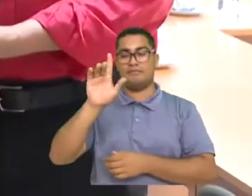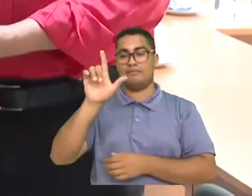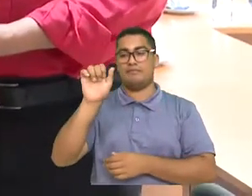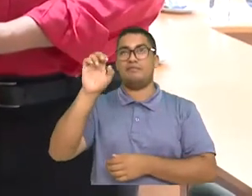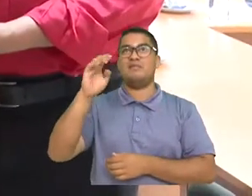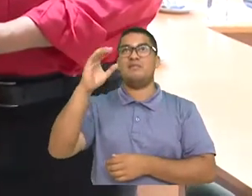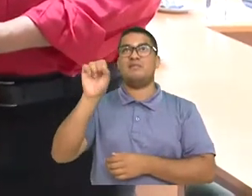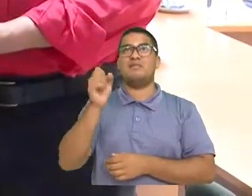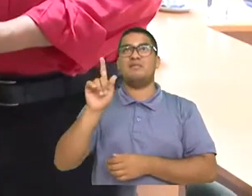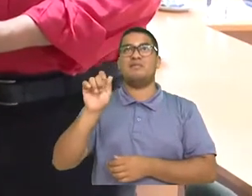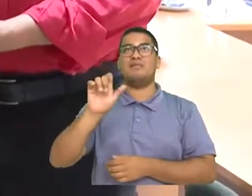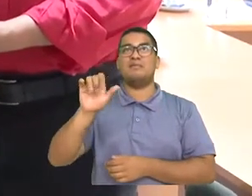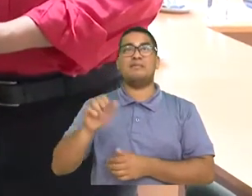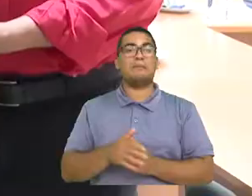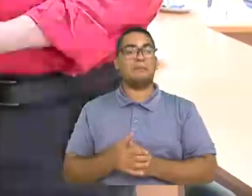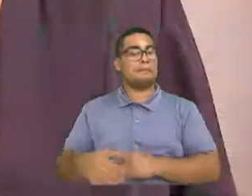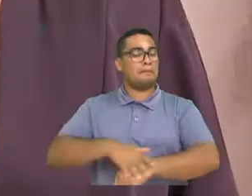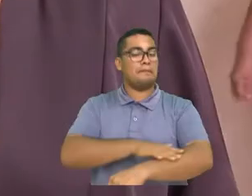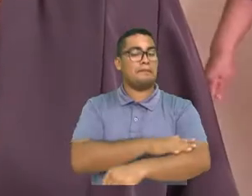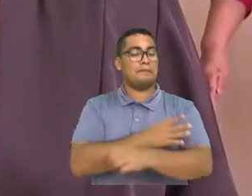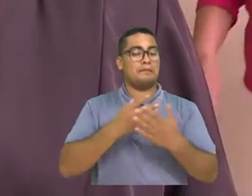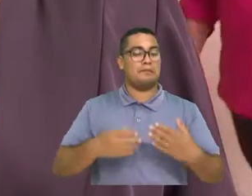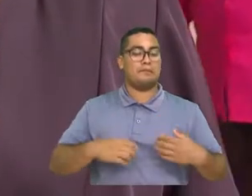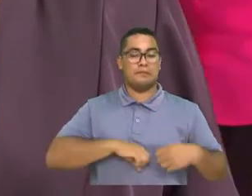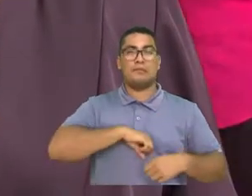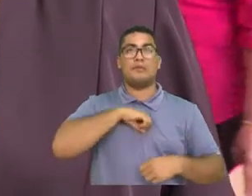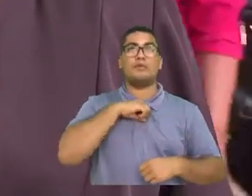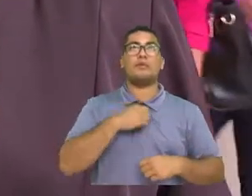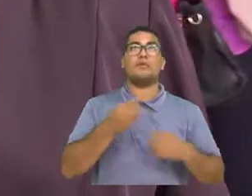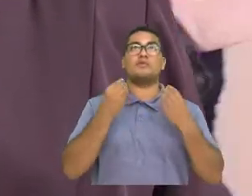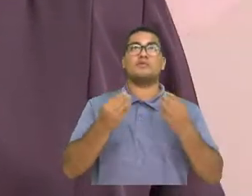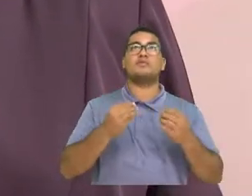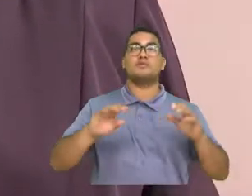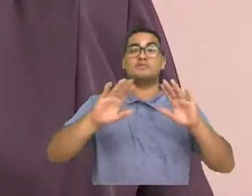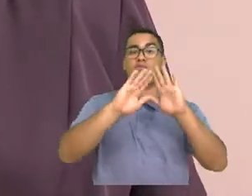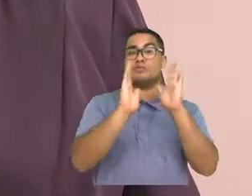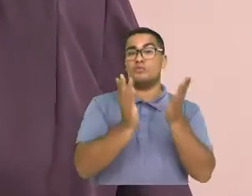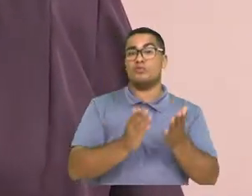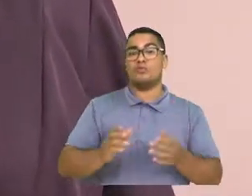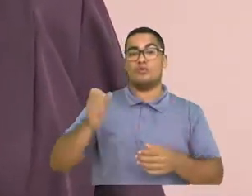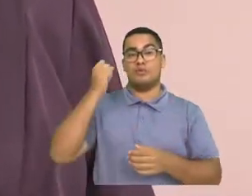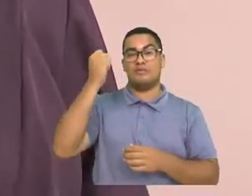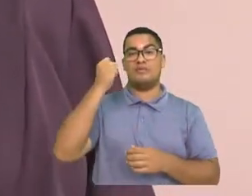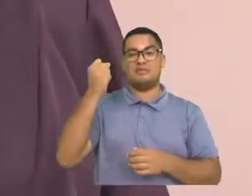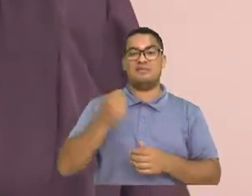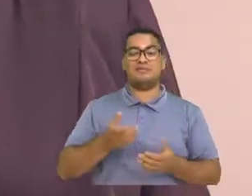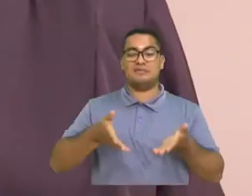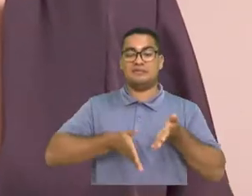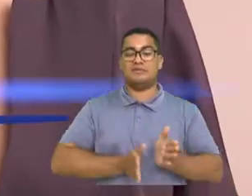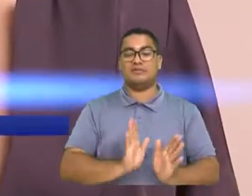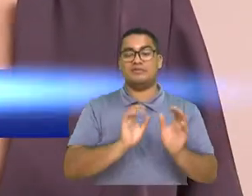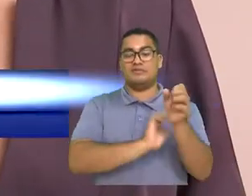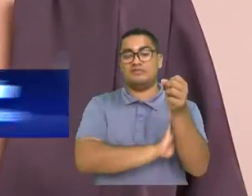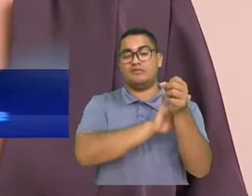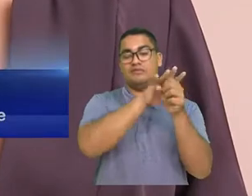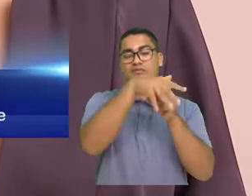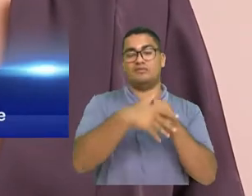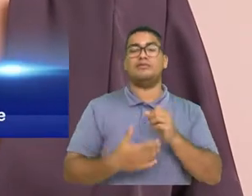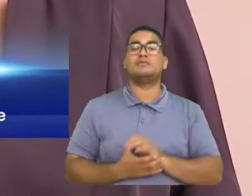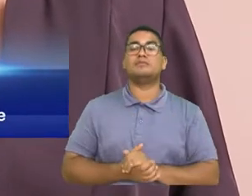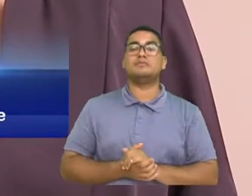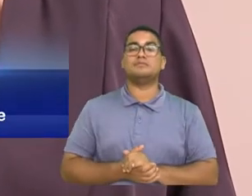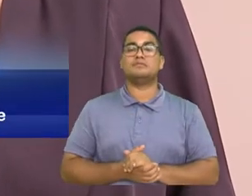sentimos muy orgullosos, ¿verdad?, de tener esta heroína, nacida en San Rafael del Norte,